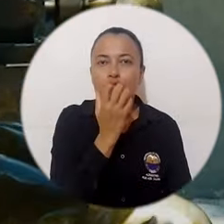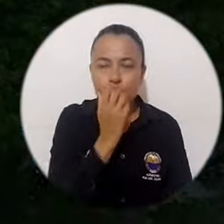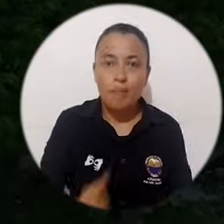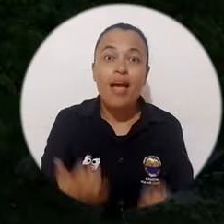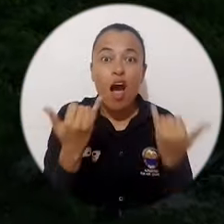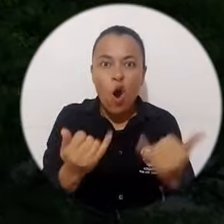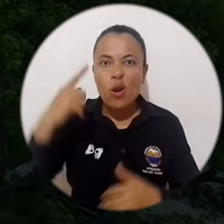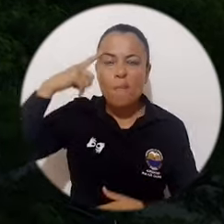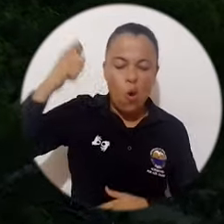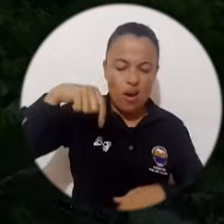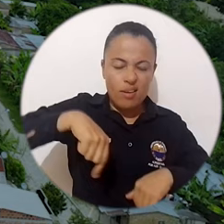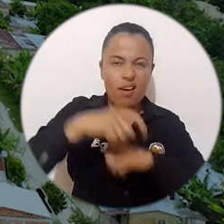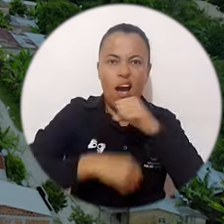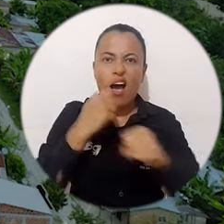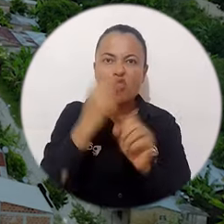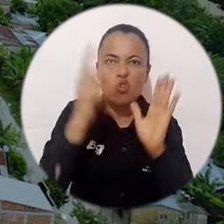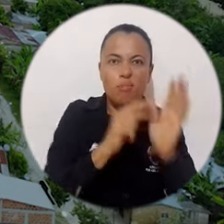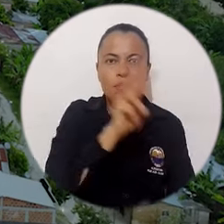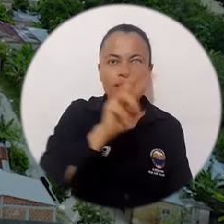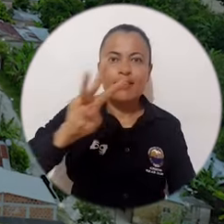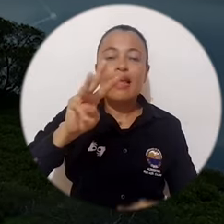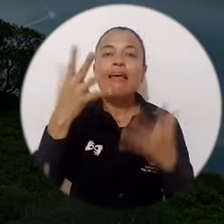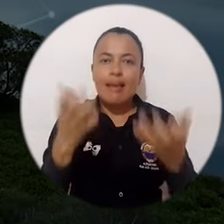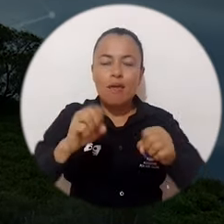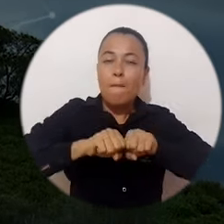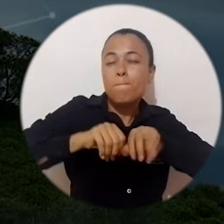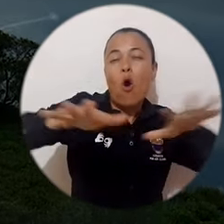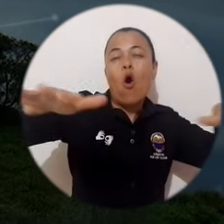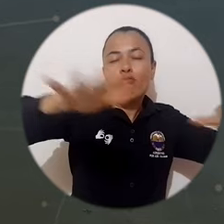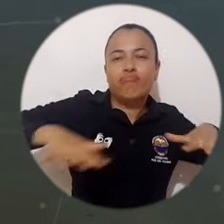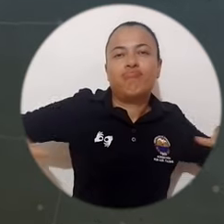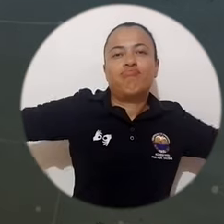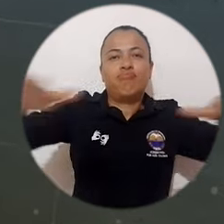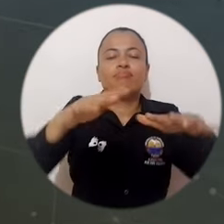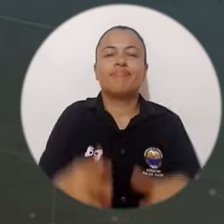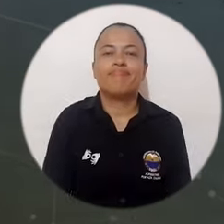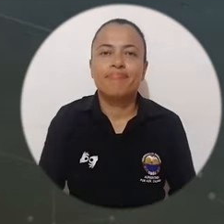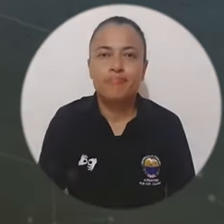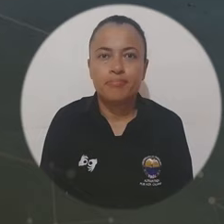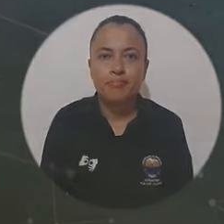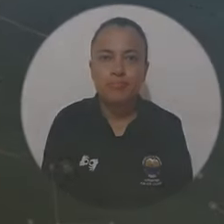2023, donde nuestro objetivo es expandirnos en todo el territorio.